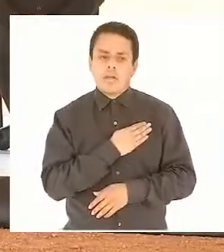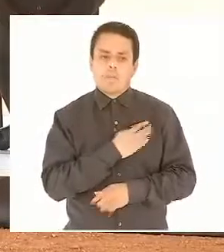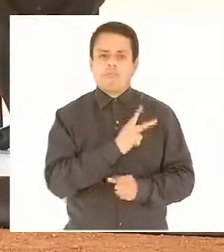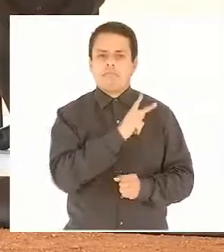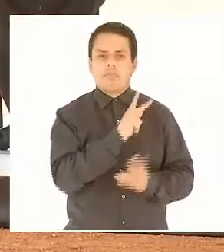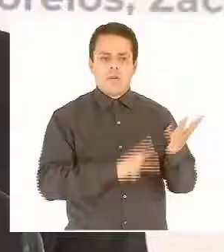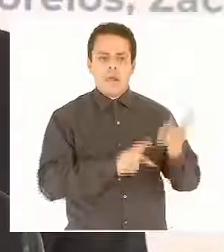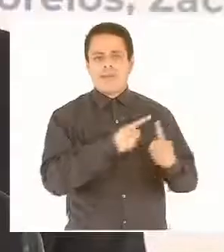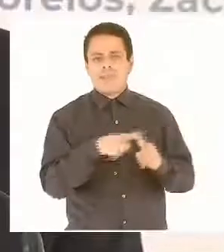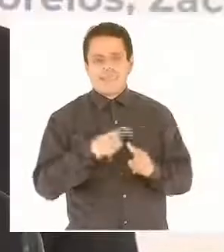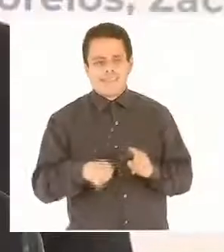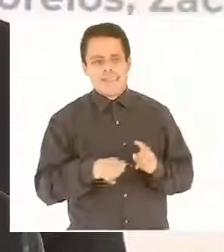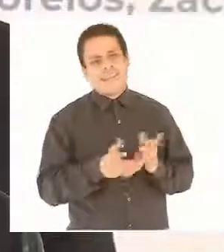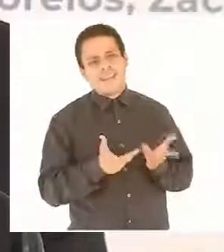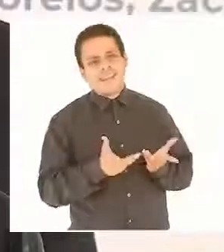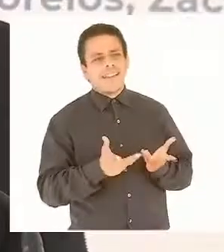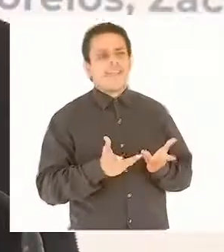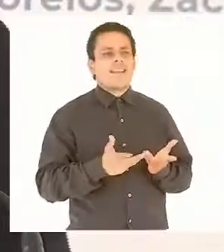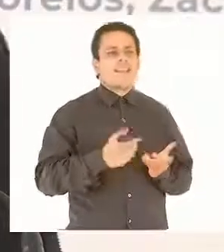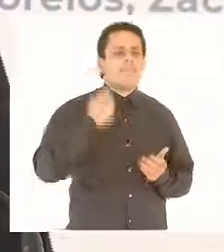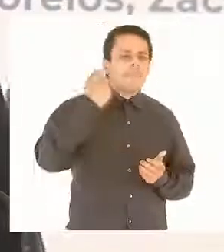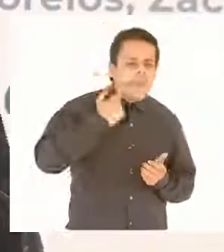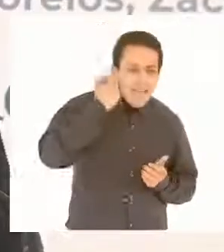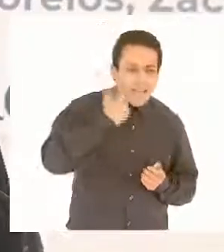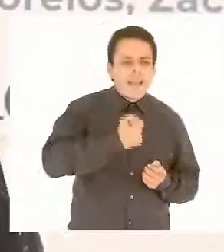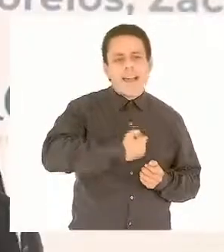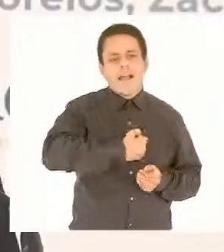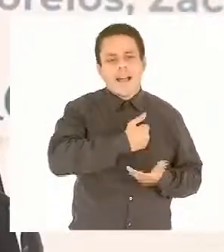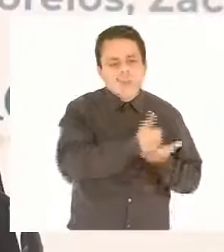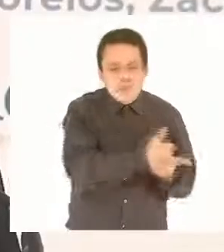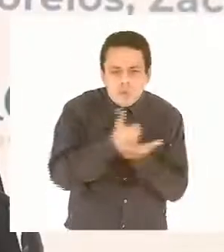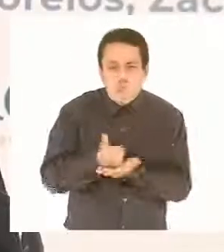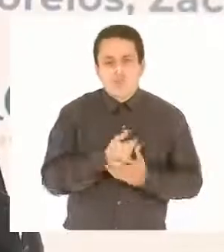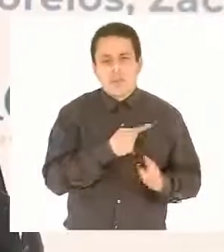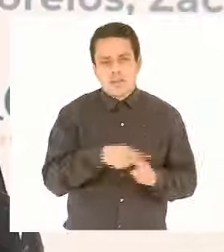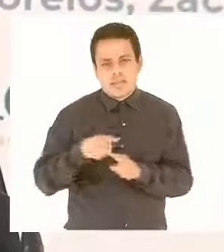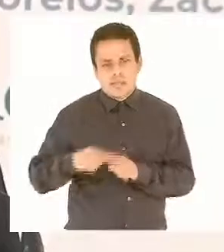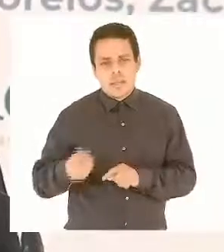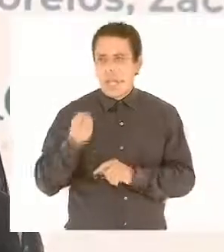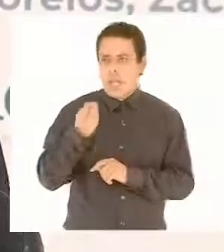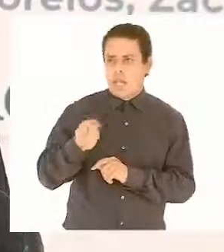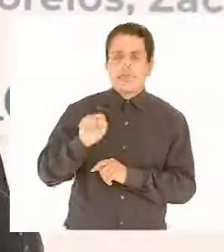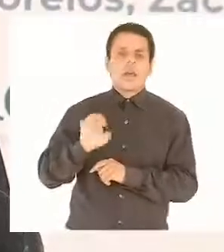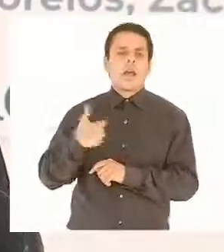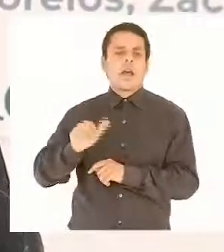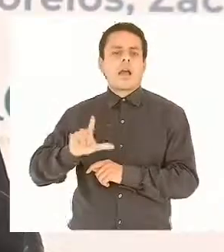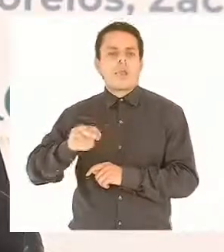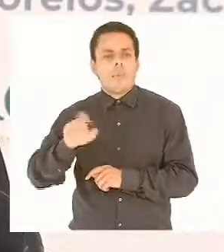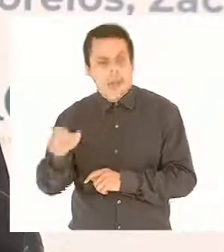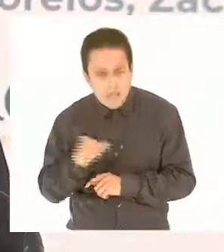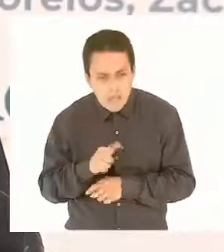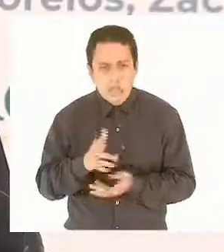programas sociales, los programas de bienestar, este programa, el apoyo